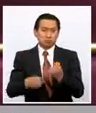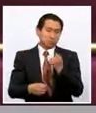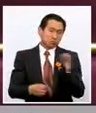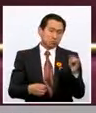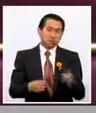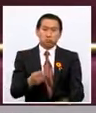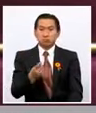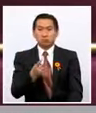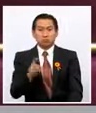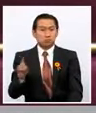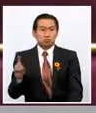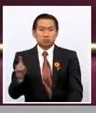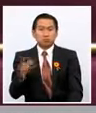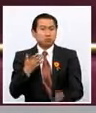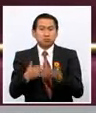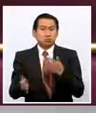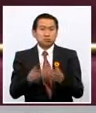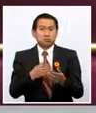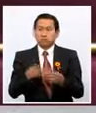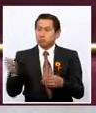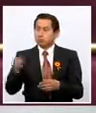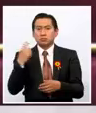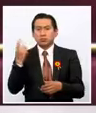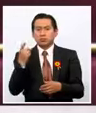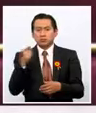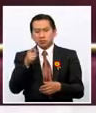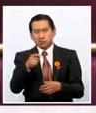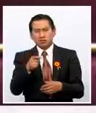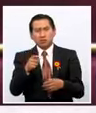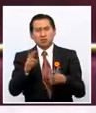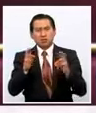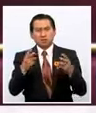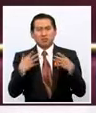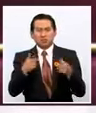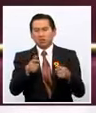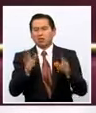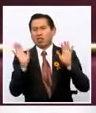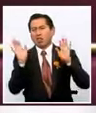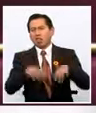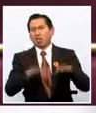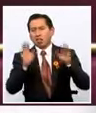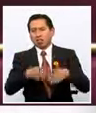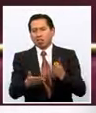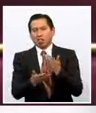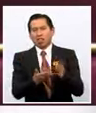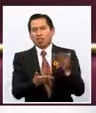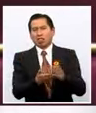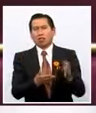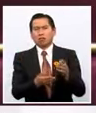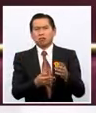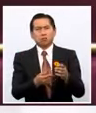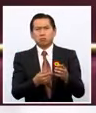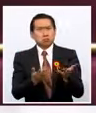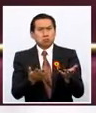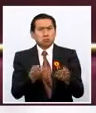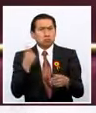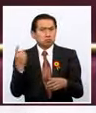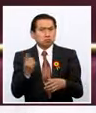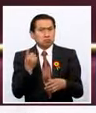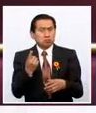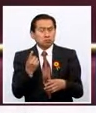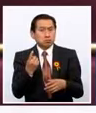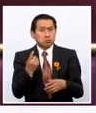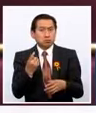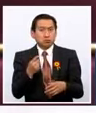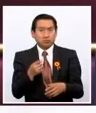la derecha siempre dejaron de lado a la salud siempre y por eso cuando llegamos